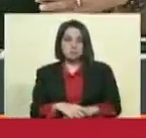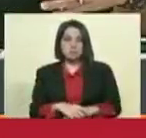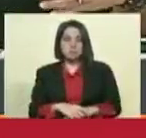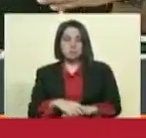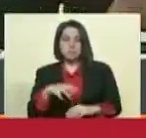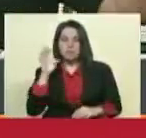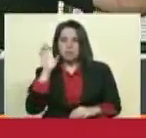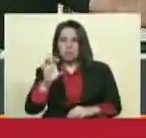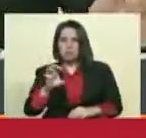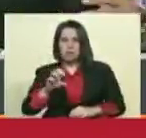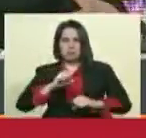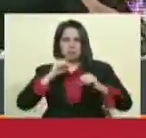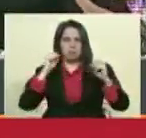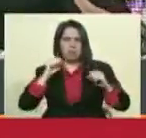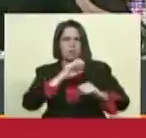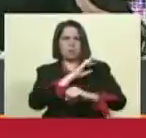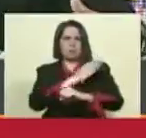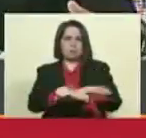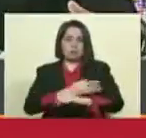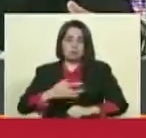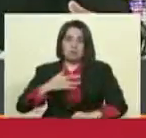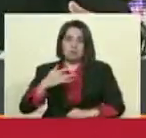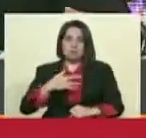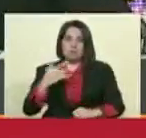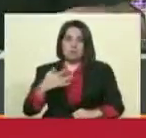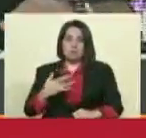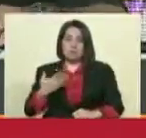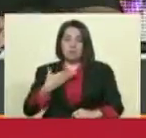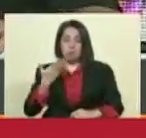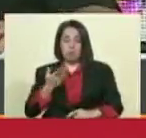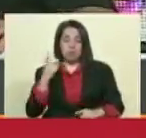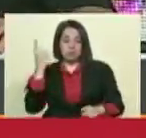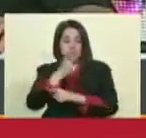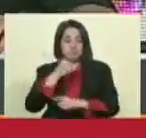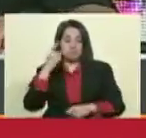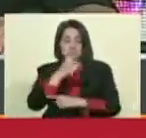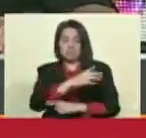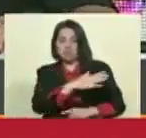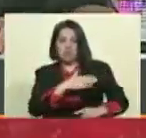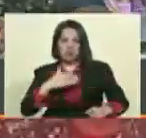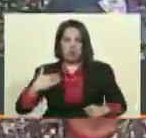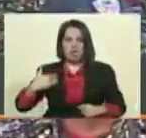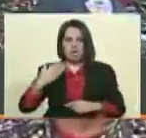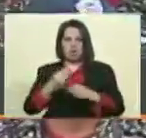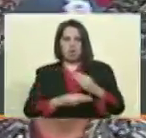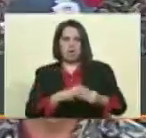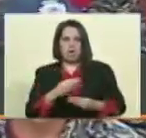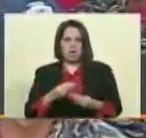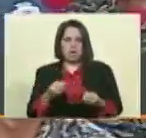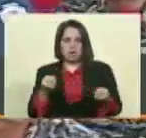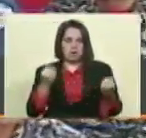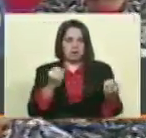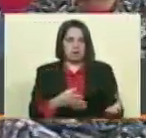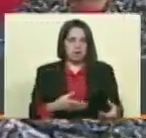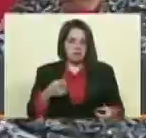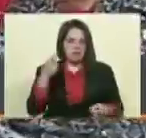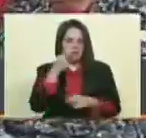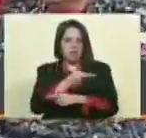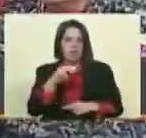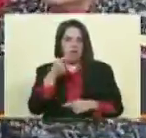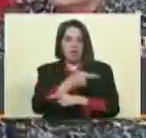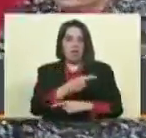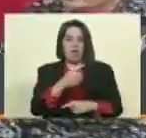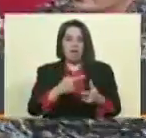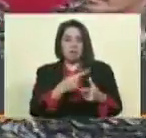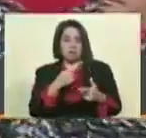poderoso siente que puede imponerle a otro país sus deseos y sus órdenes, y ¿qué hace? Acude a la